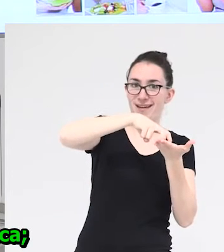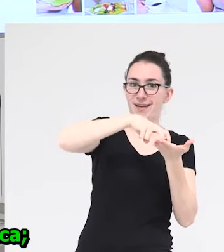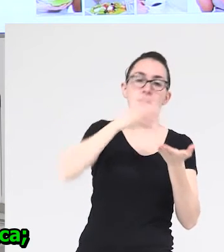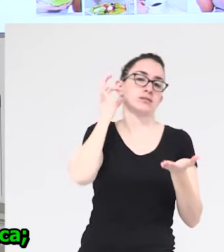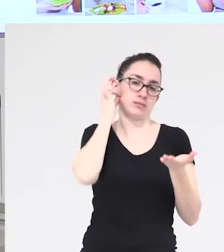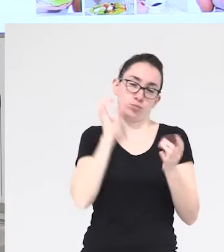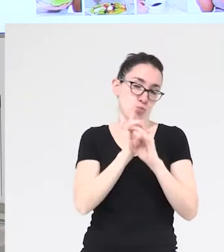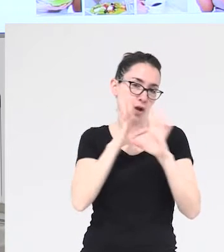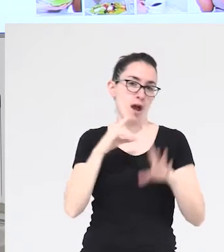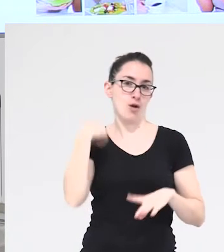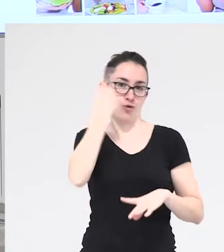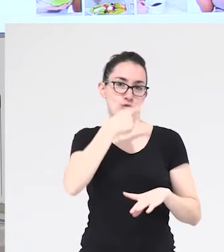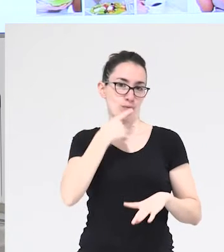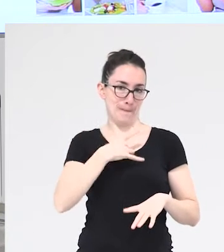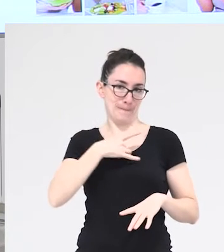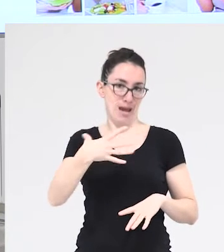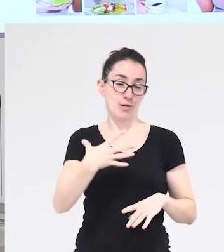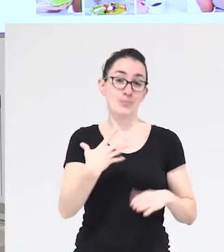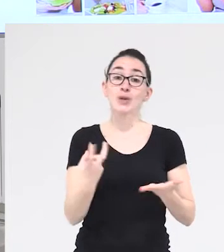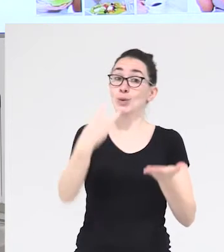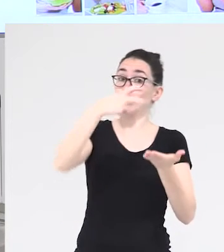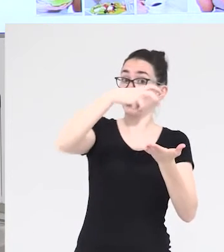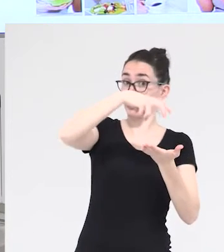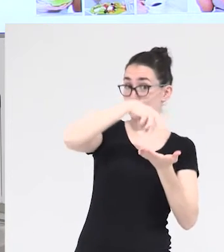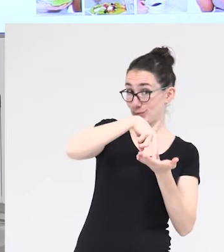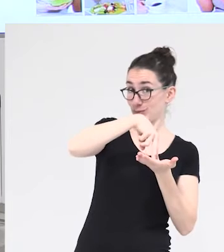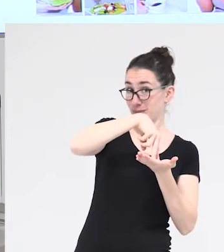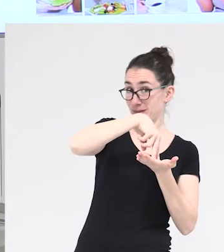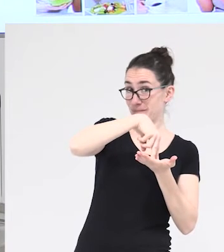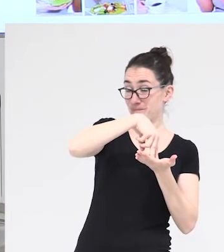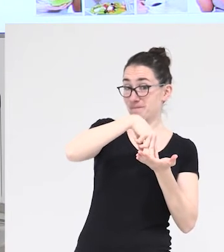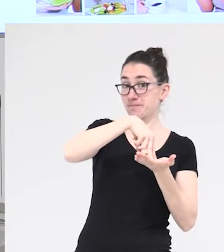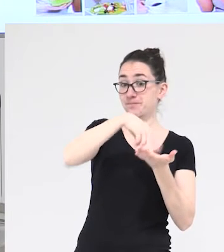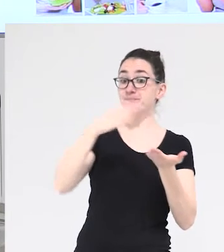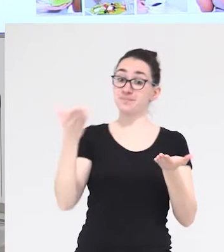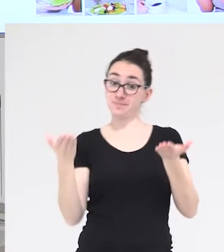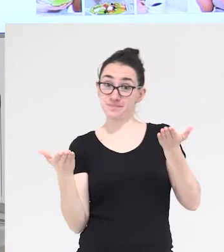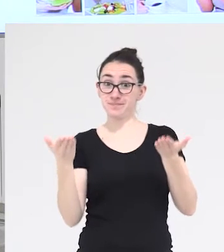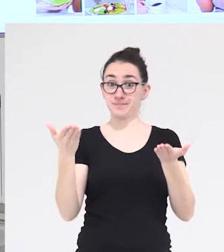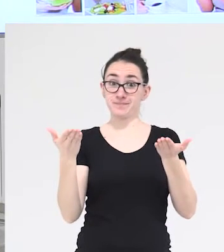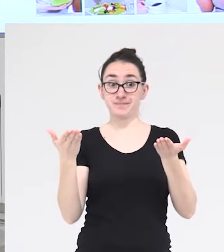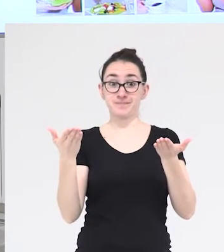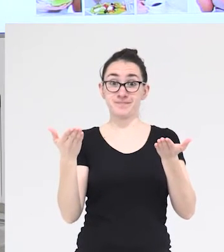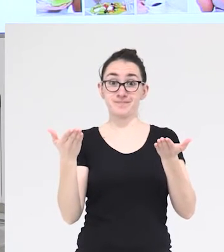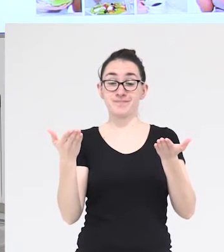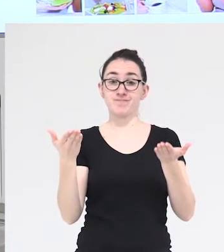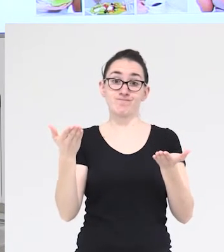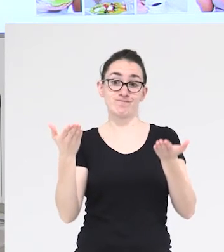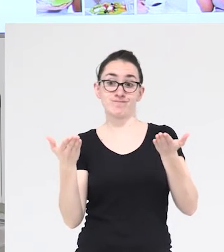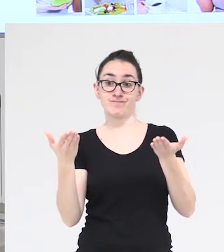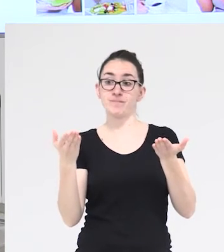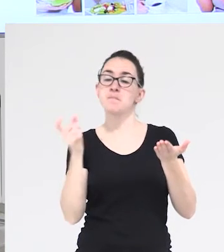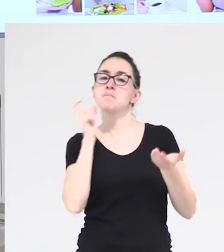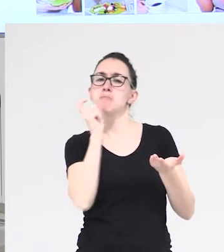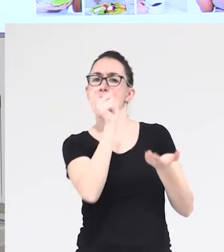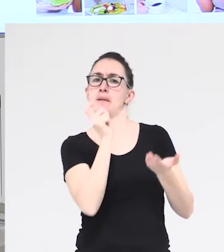supuesto es blanca, se sube a esa balanza y le manda, la báscula le tira así una serie de